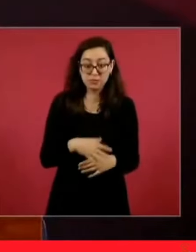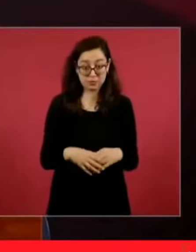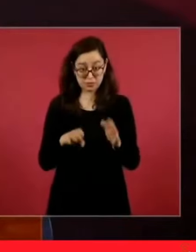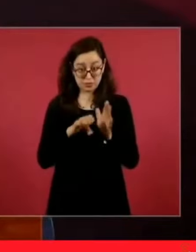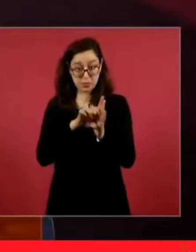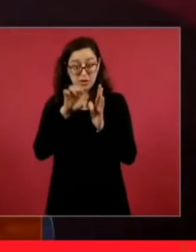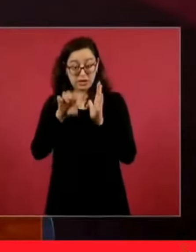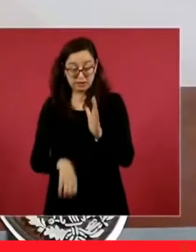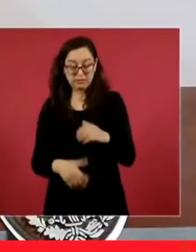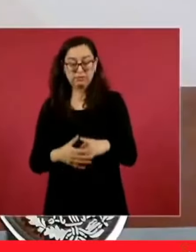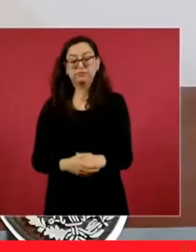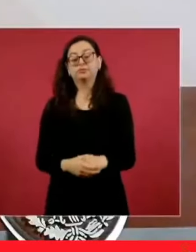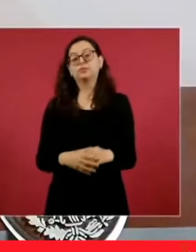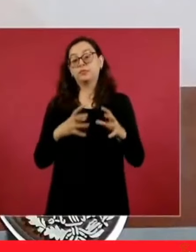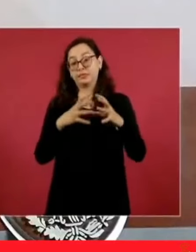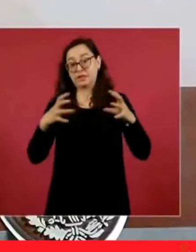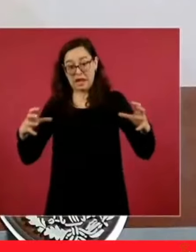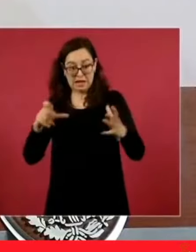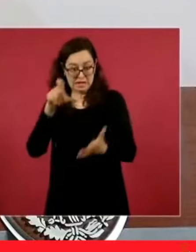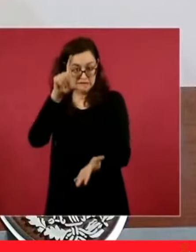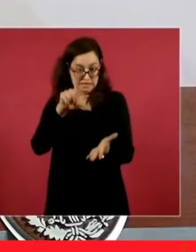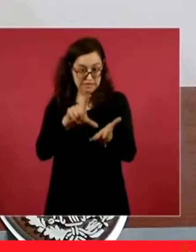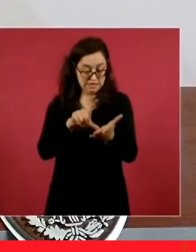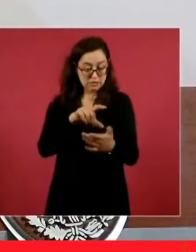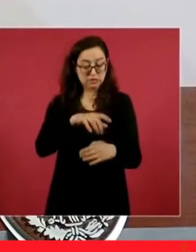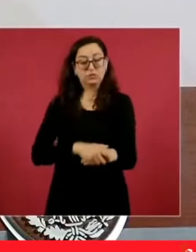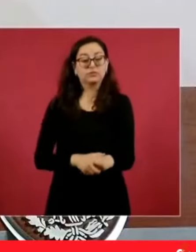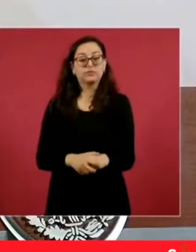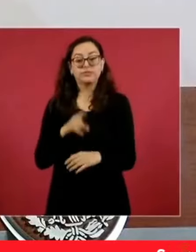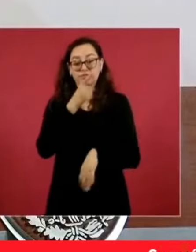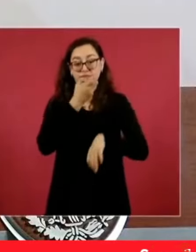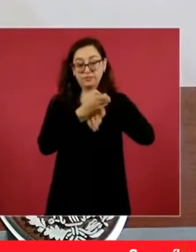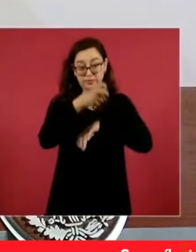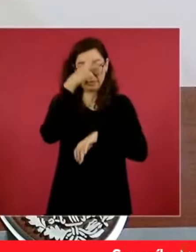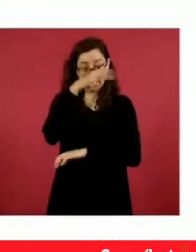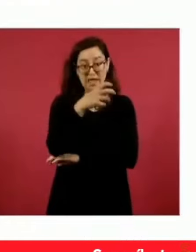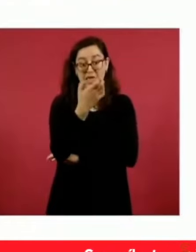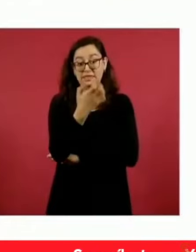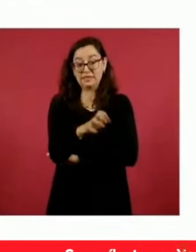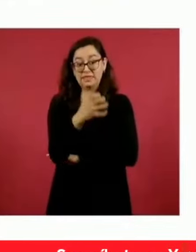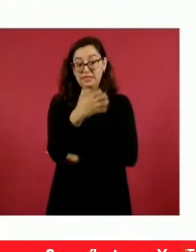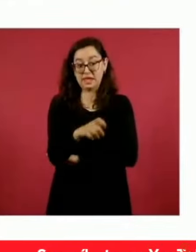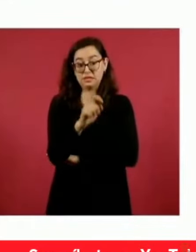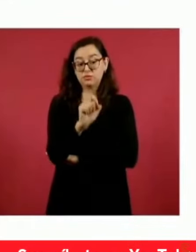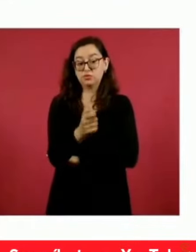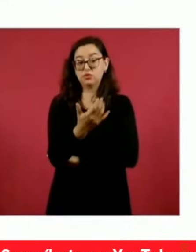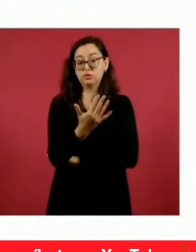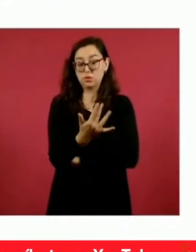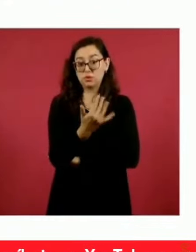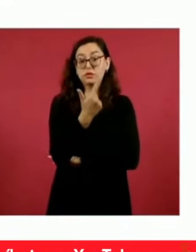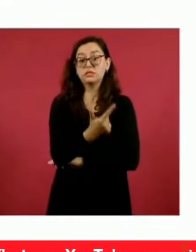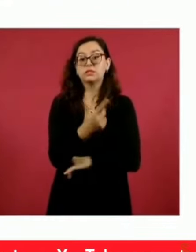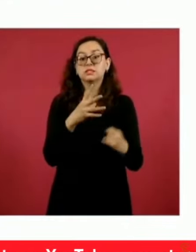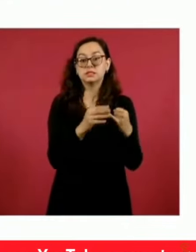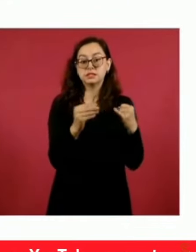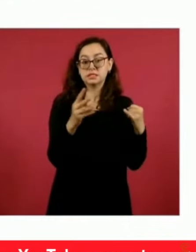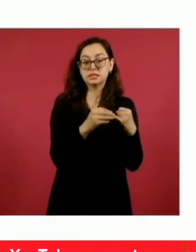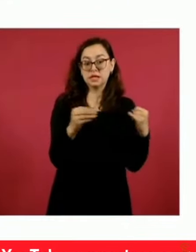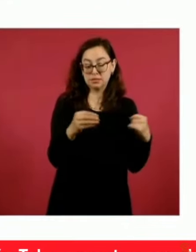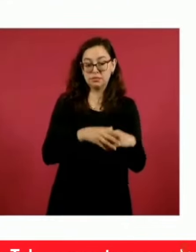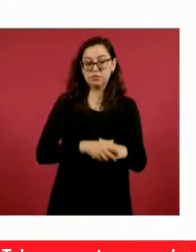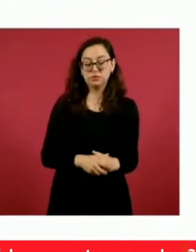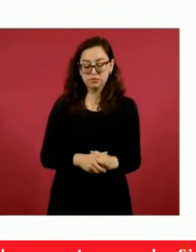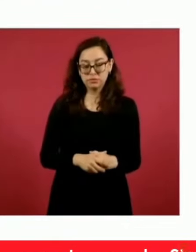vende por litros lo encontramos en gas de Tlanepantla en solamente 10 p57 cavos de igual manera